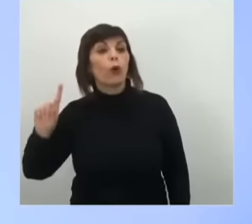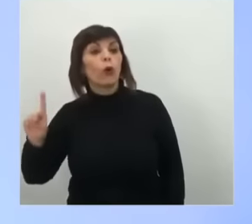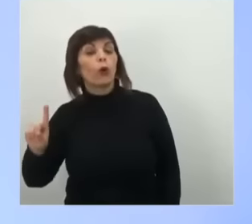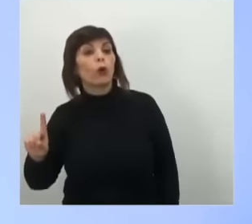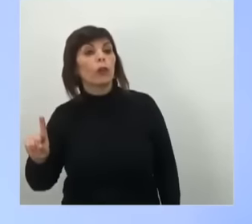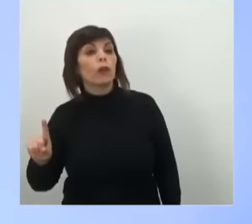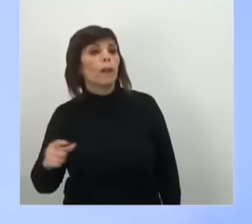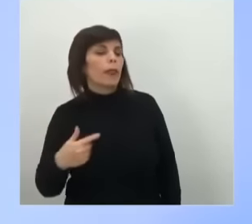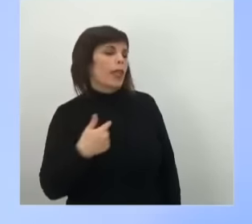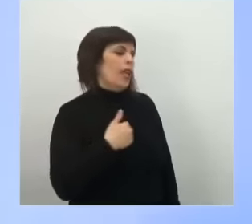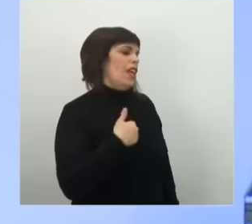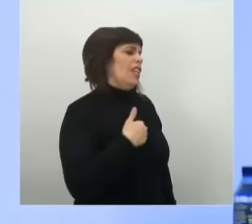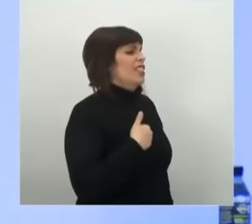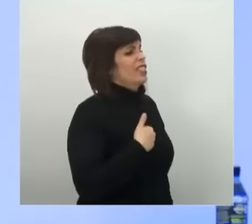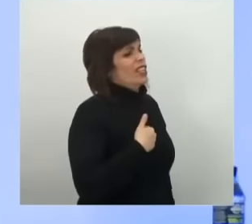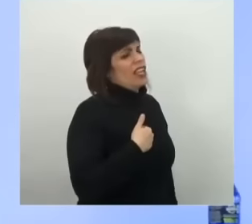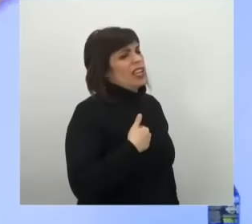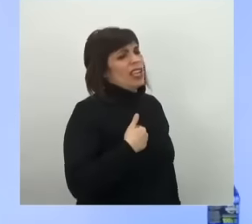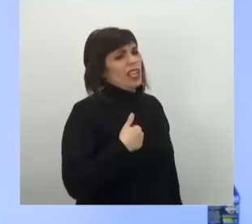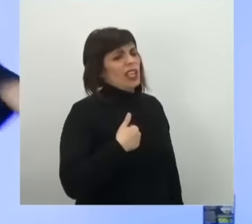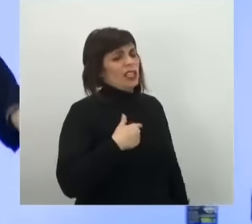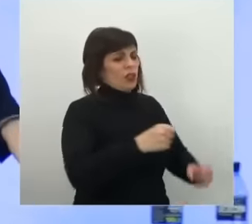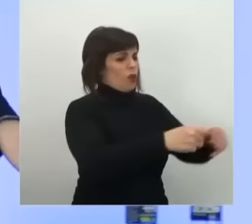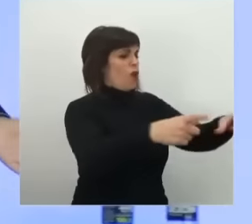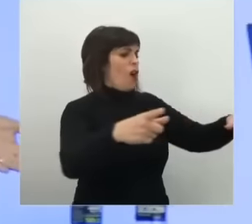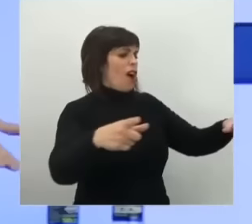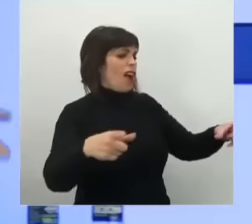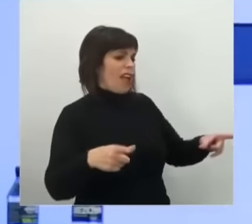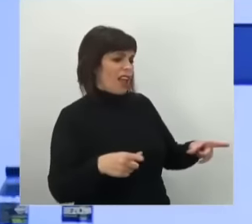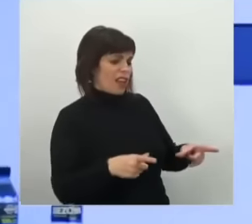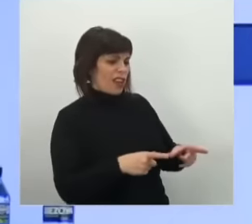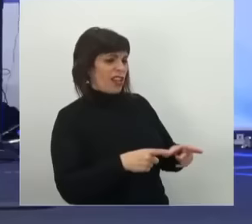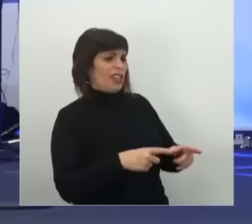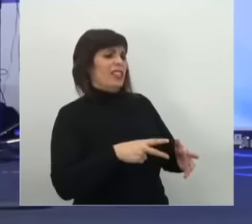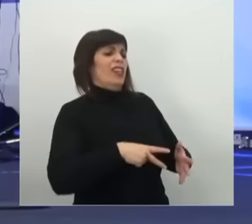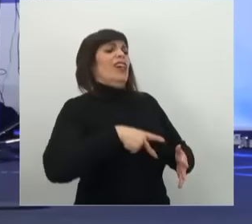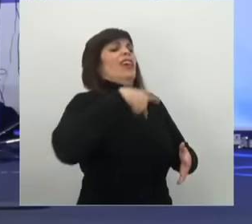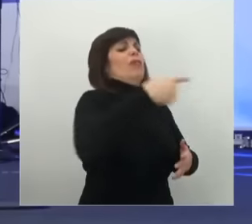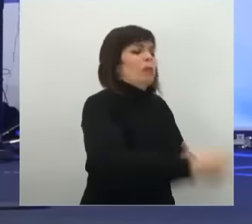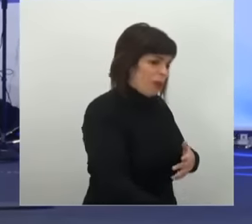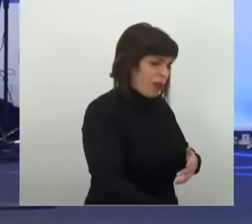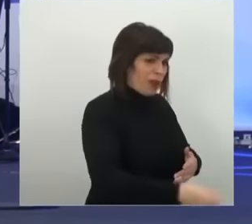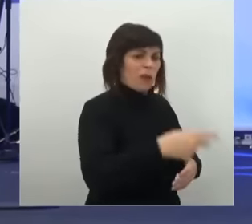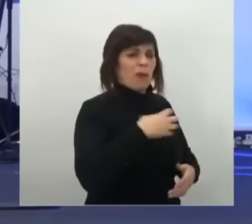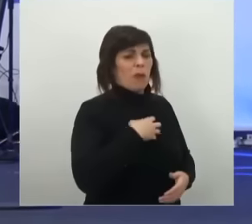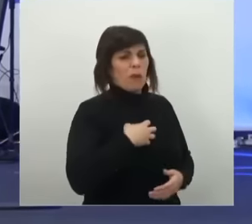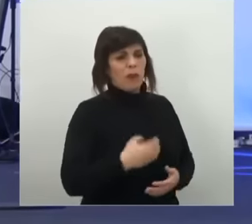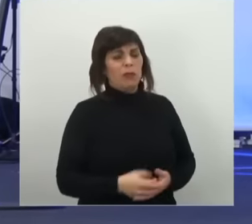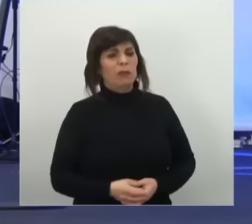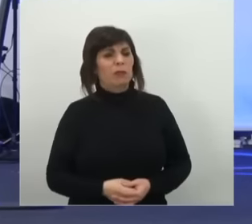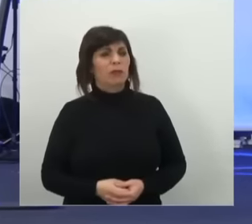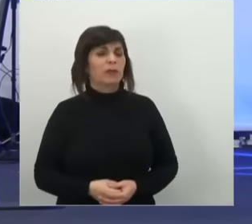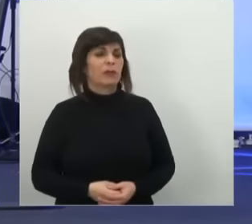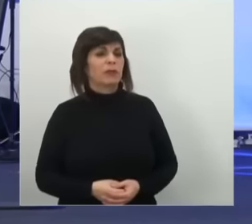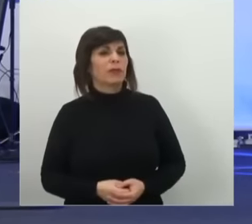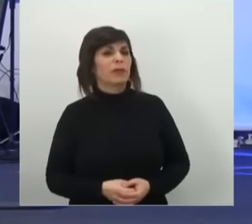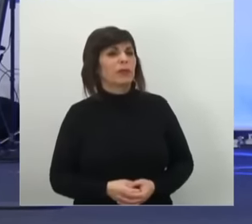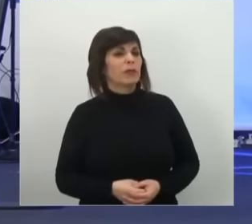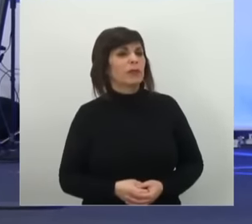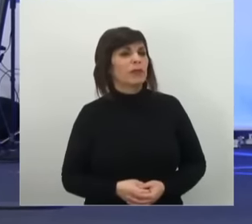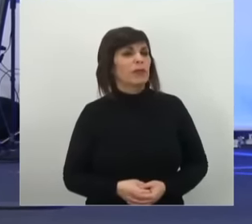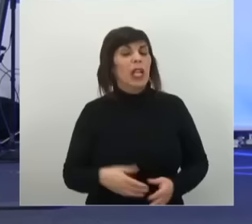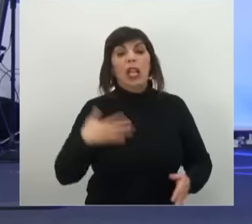Es que no tengo a nadie dice él no le dijo ni si ni no lo primero que hizo fue reconocer la situación en la que estaba y